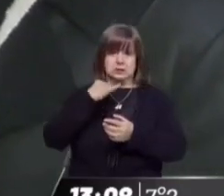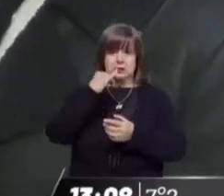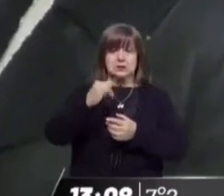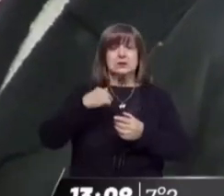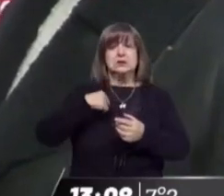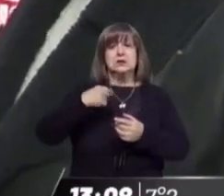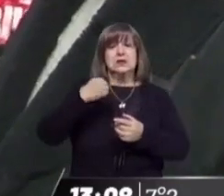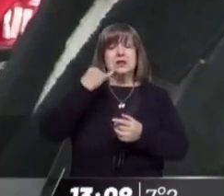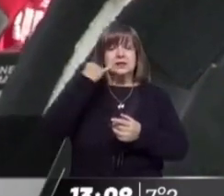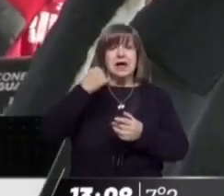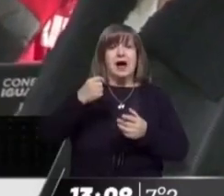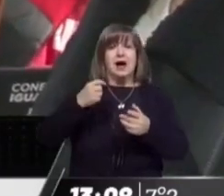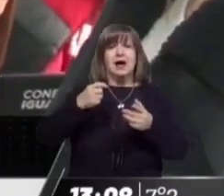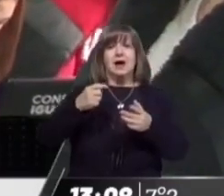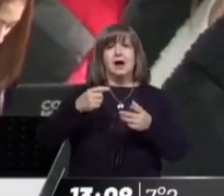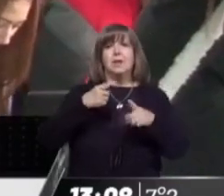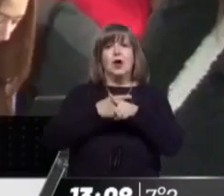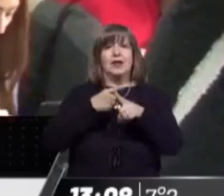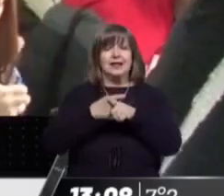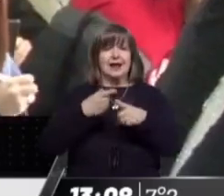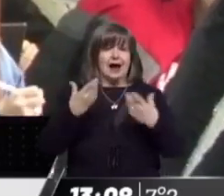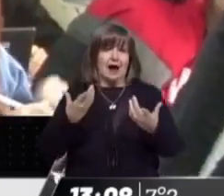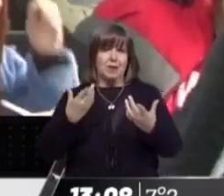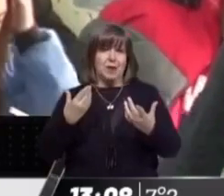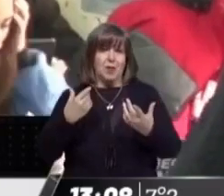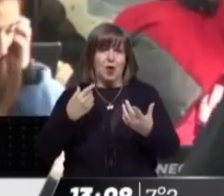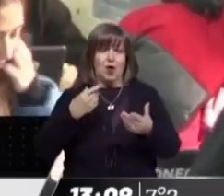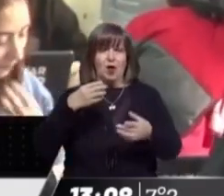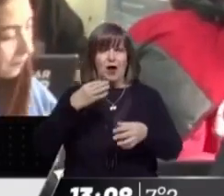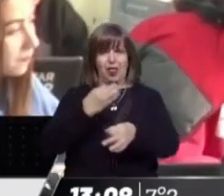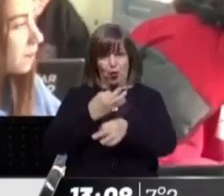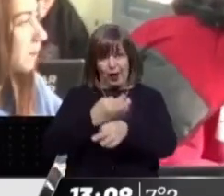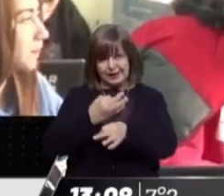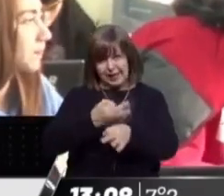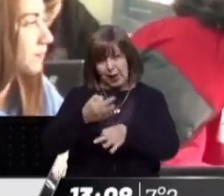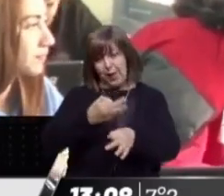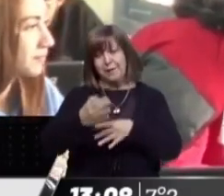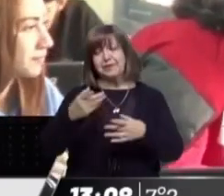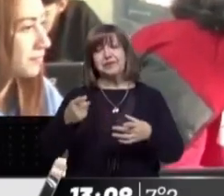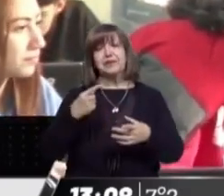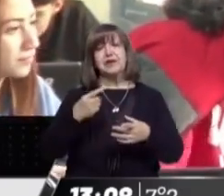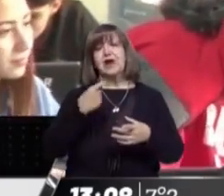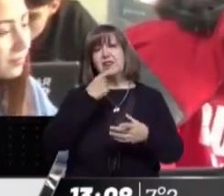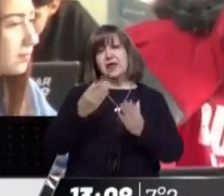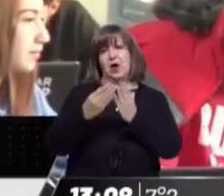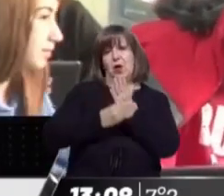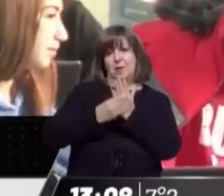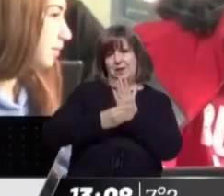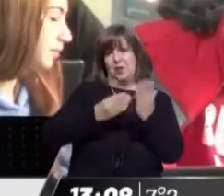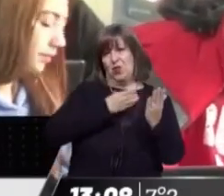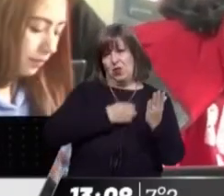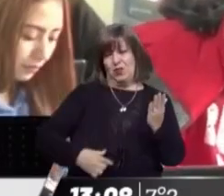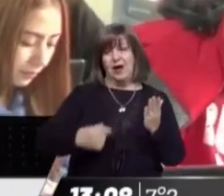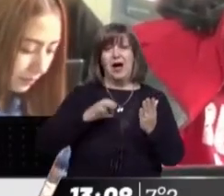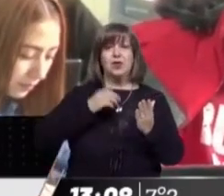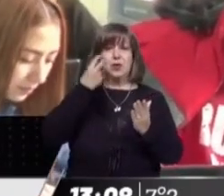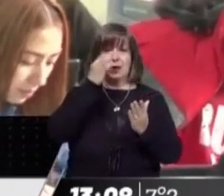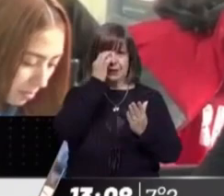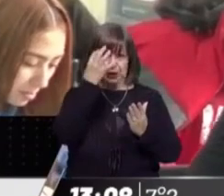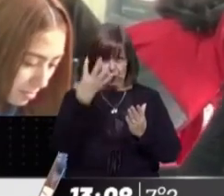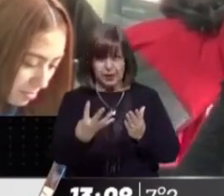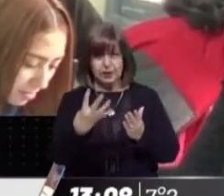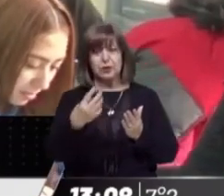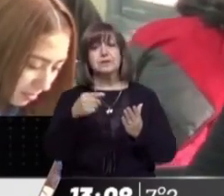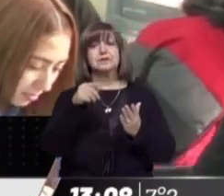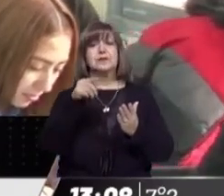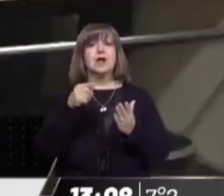la política, con los ejes de la política educativa que ya había propuesto tanto el gobernador como el ministro de Educación para el 2024 y en